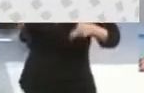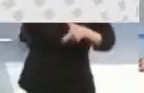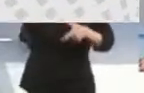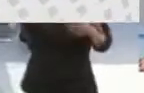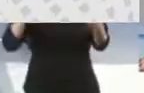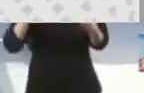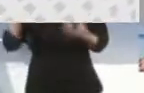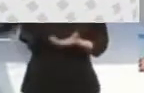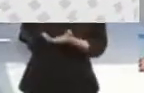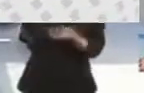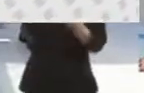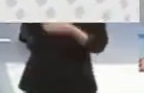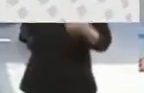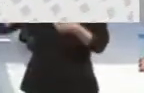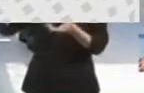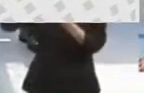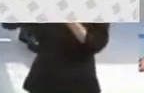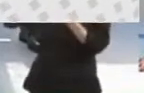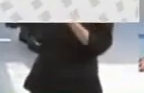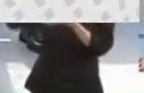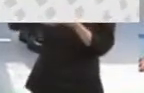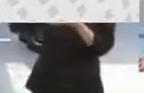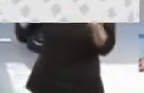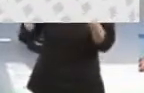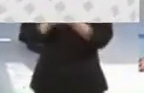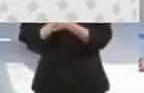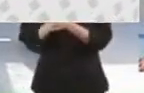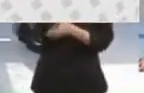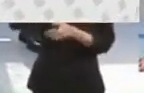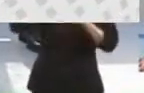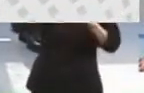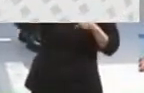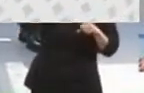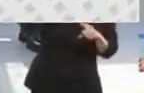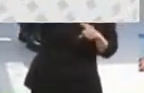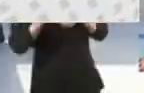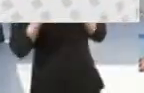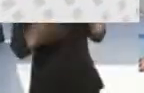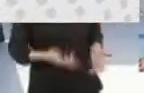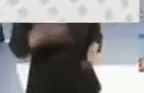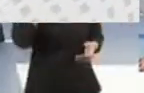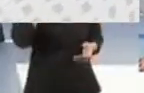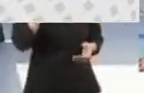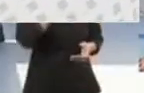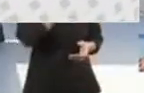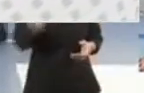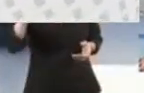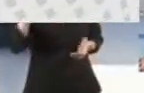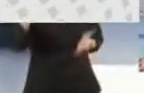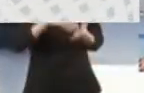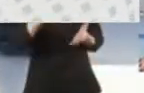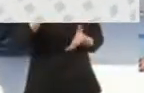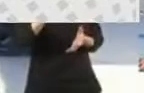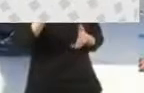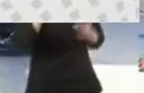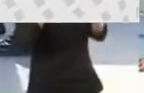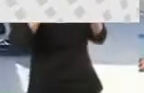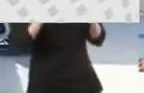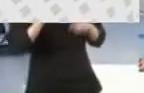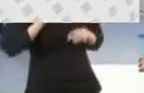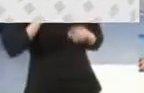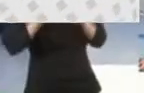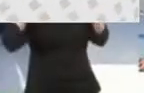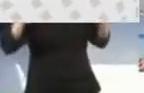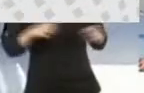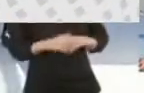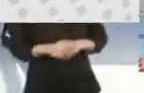Sí. Y vos te dabas cuenta, primero esto fue una puesta en escena asquerosa, sí, horrible, en el día de la independencia, sí, día